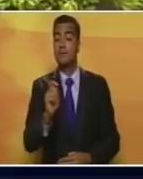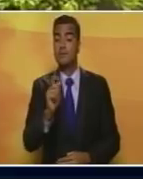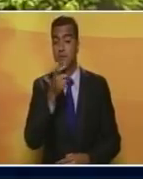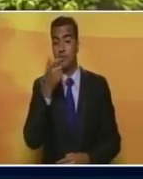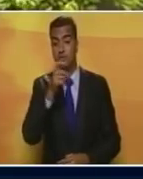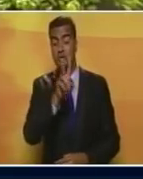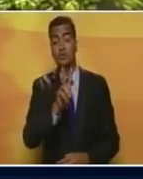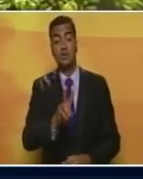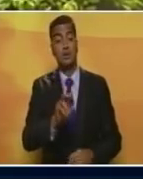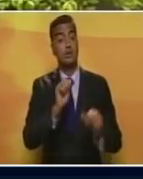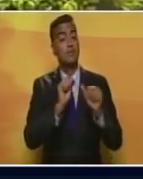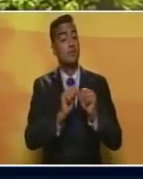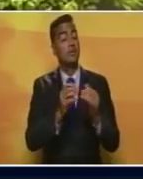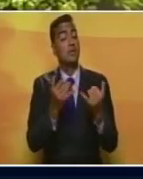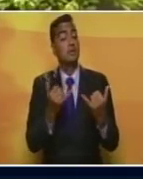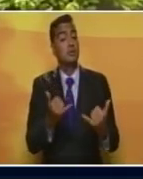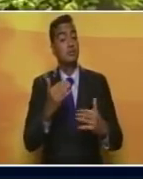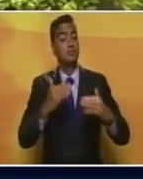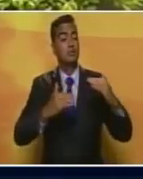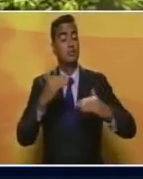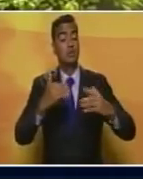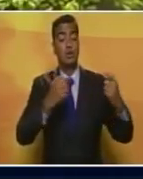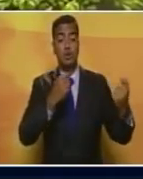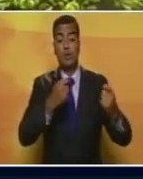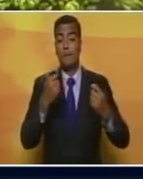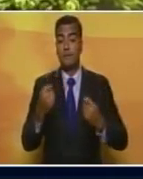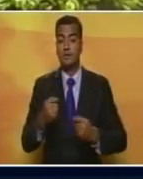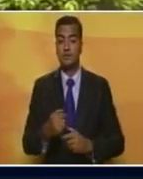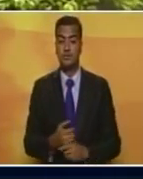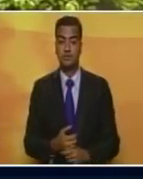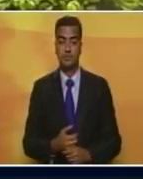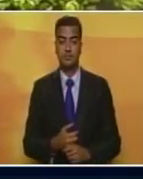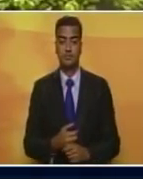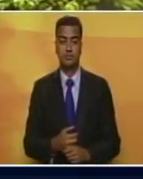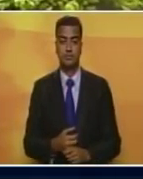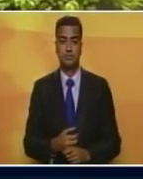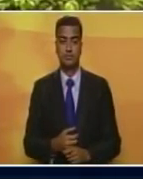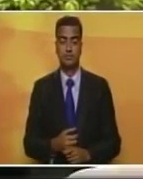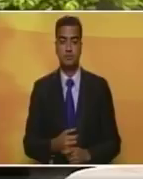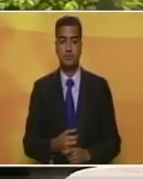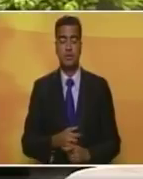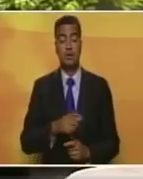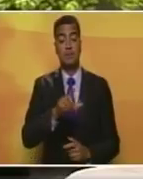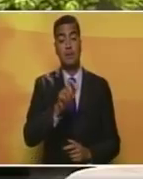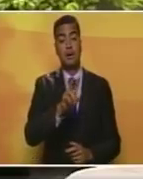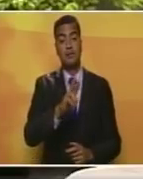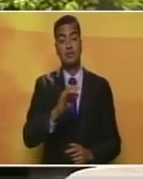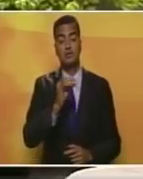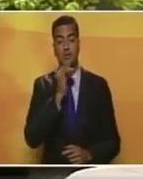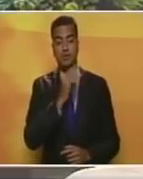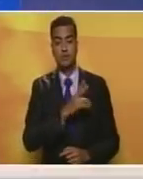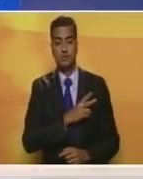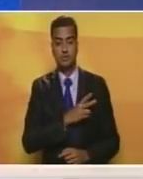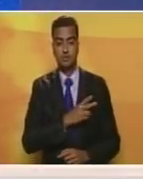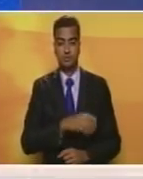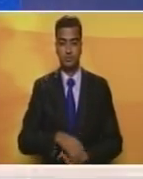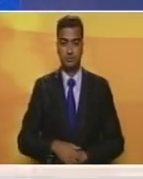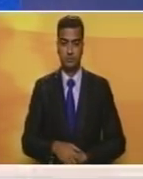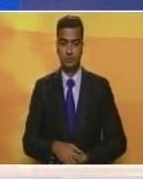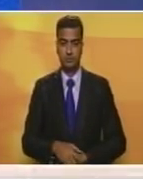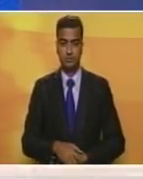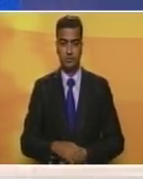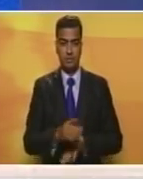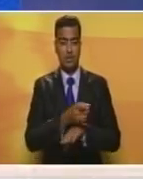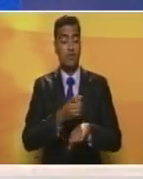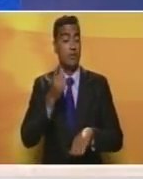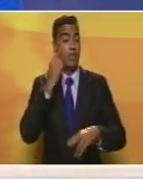que los productores venezolanos asumen la posición de aumentar la carne sin considerar a la ciudadanía. Dirigentes del Frente Revolucionario